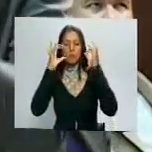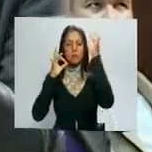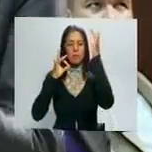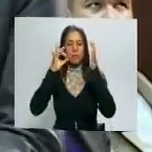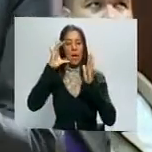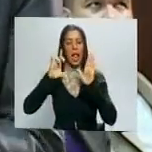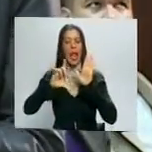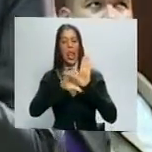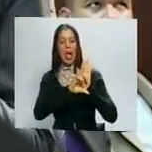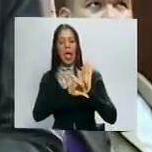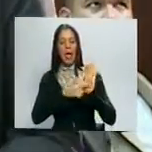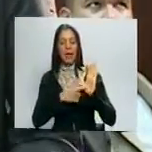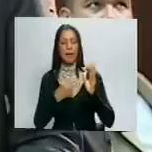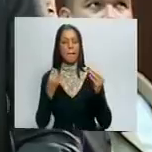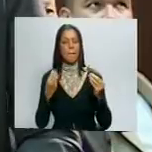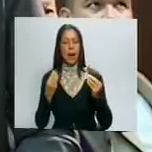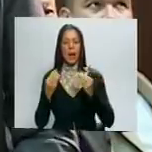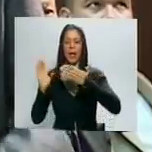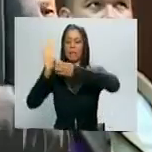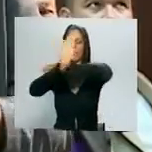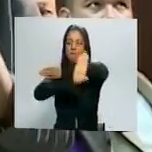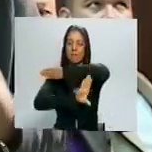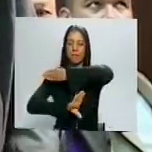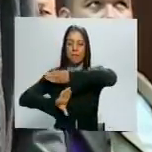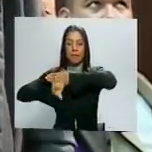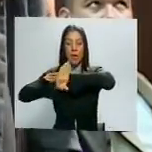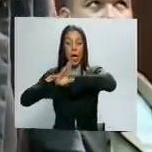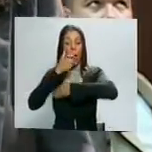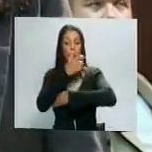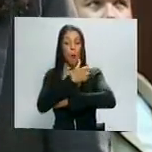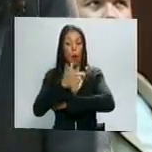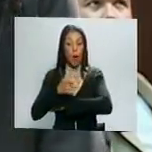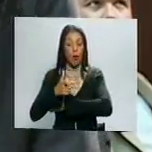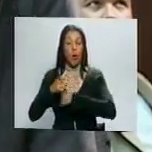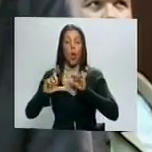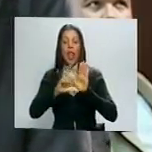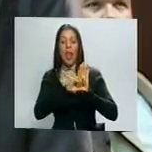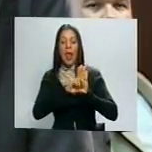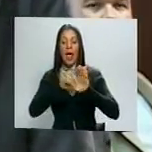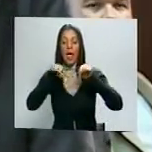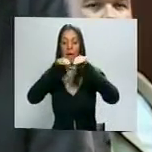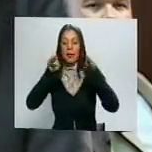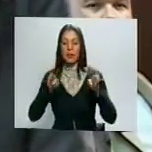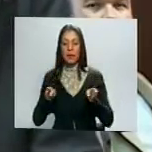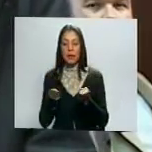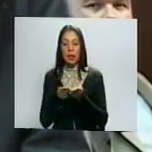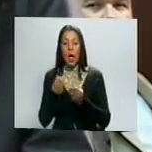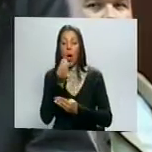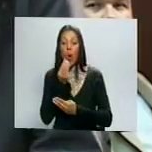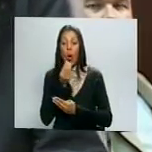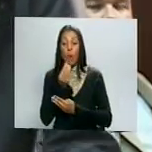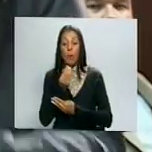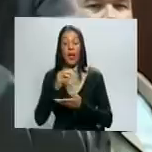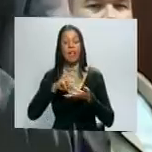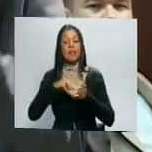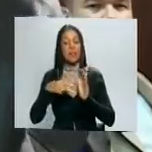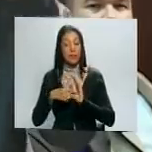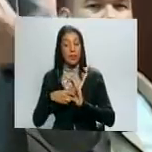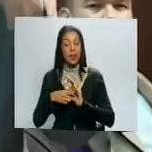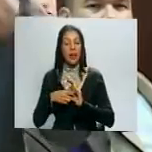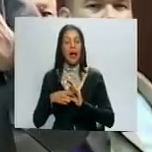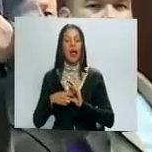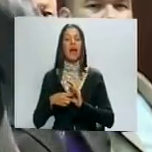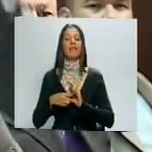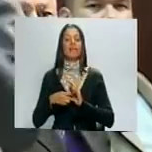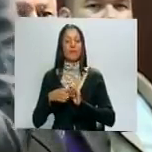que realmente nos amparen y nos protejan. La ley de los CLAP para nosotros representa efectivamente el retorno